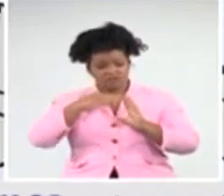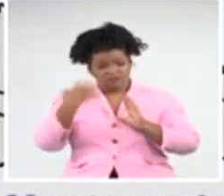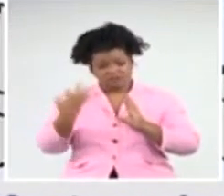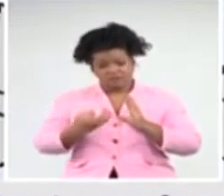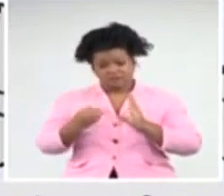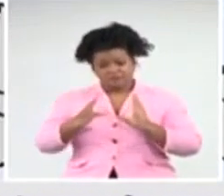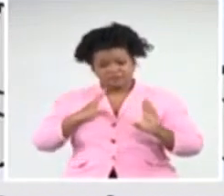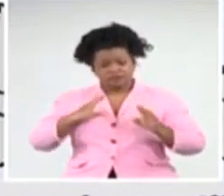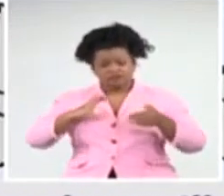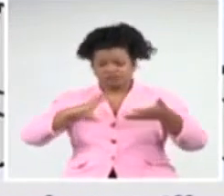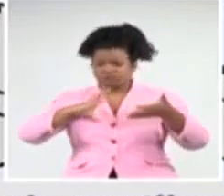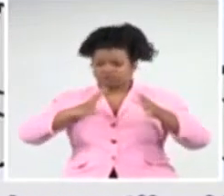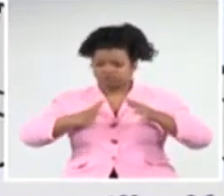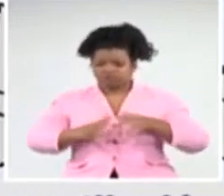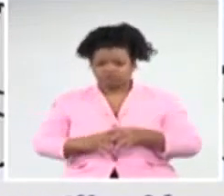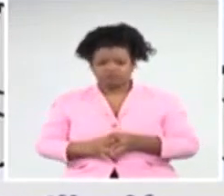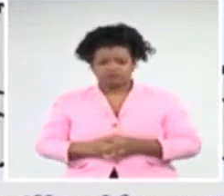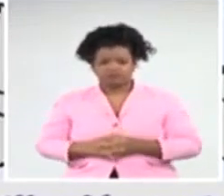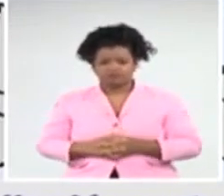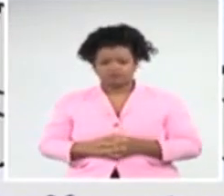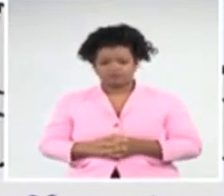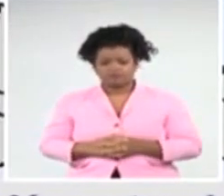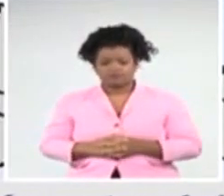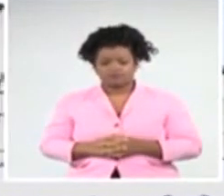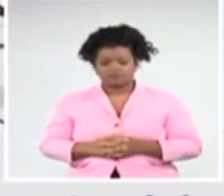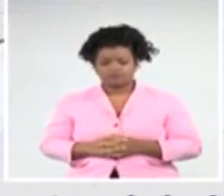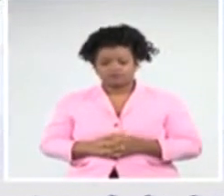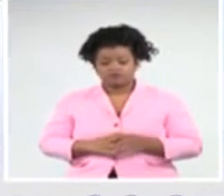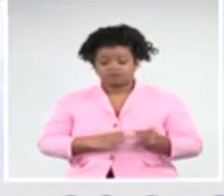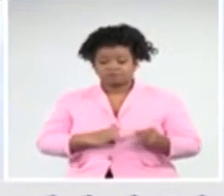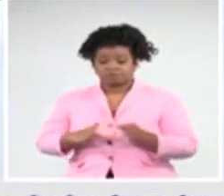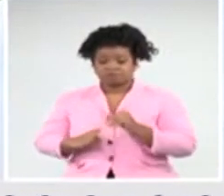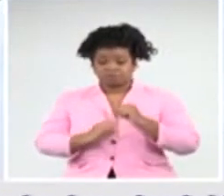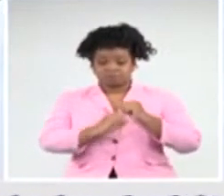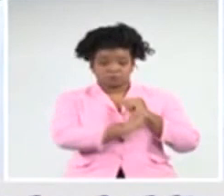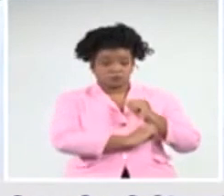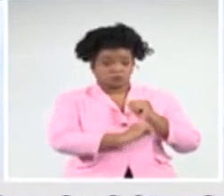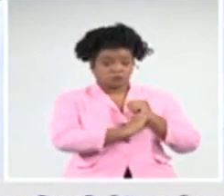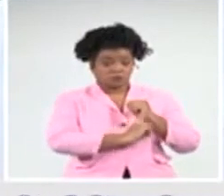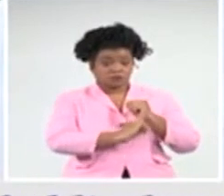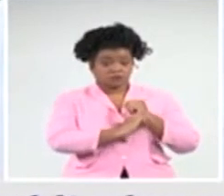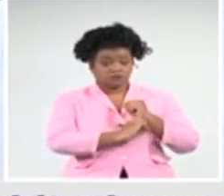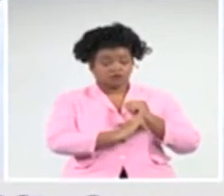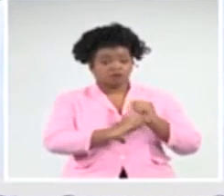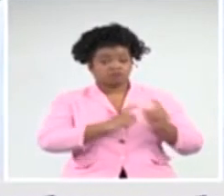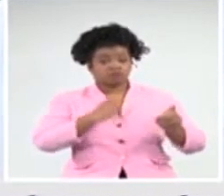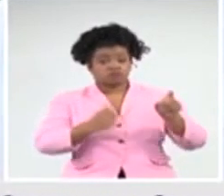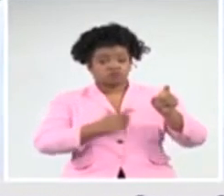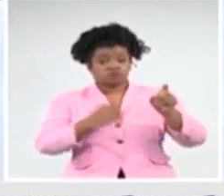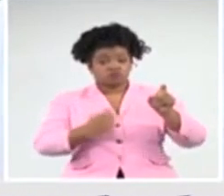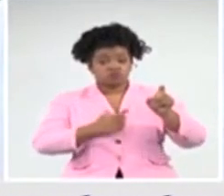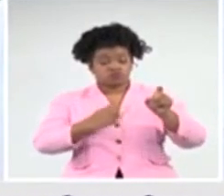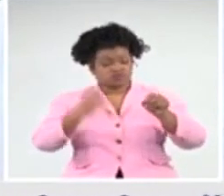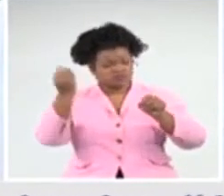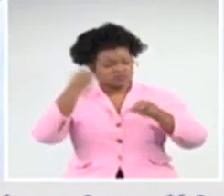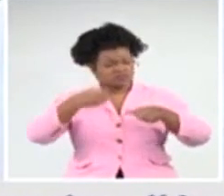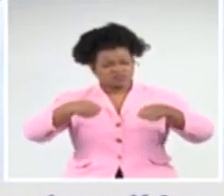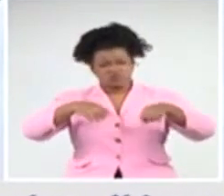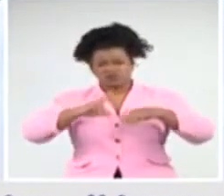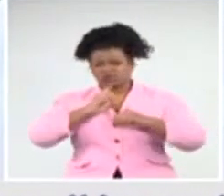mayor complejidad. El territorio oriental todavía enfrentando una situación